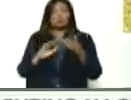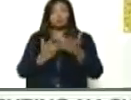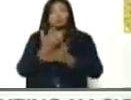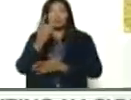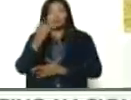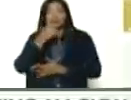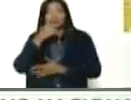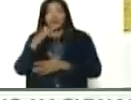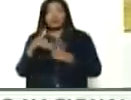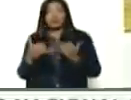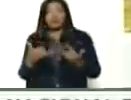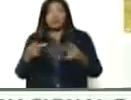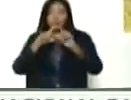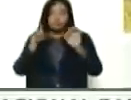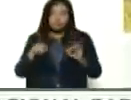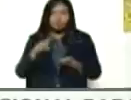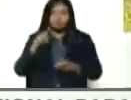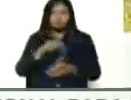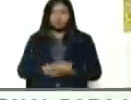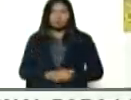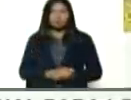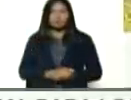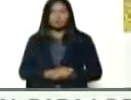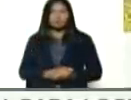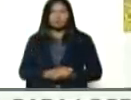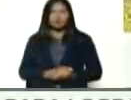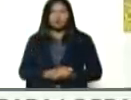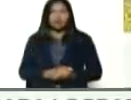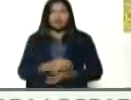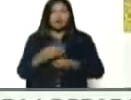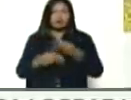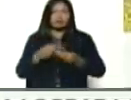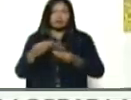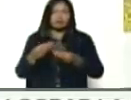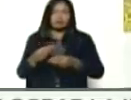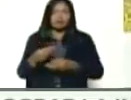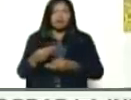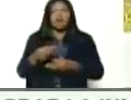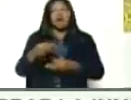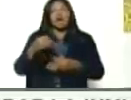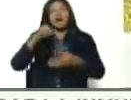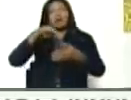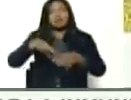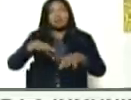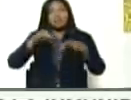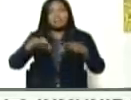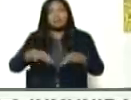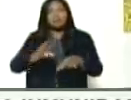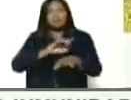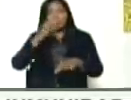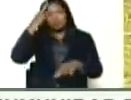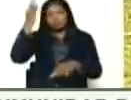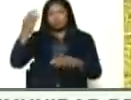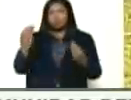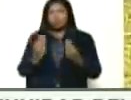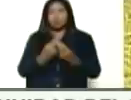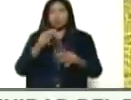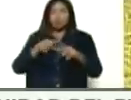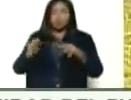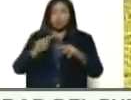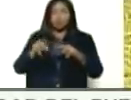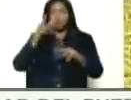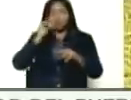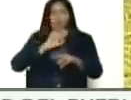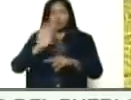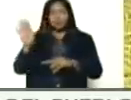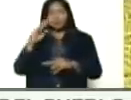hermosa como esta la de san francisco vamos a proceder a sembrar la también con nuestra con cesc a concejal jordi topalian y con los niños y las niñas de la